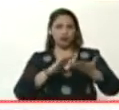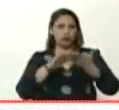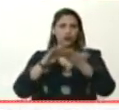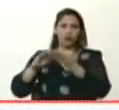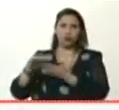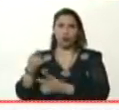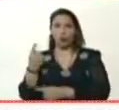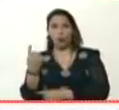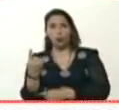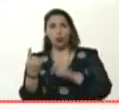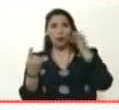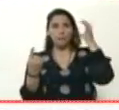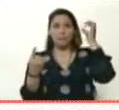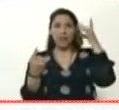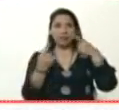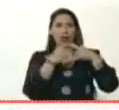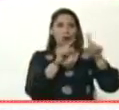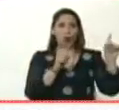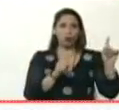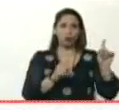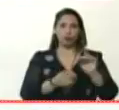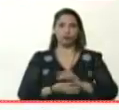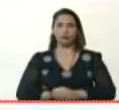otro, algunos sectores.